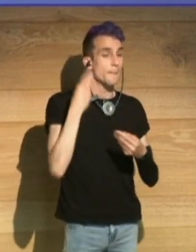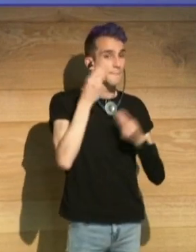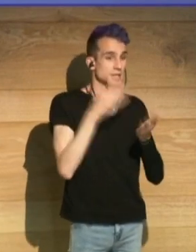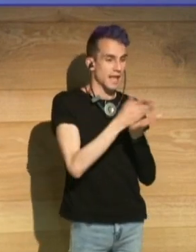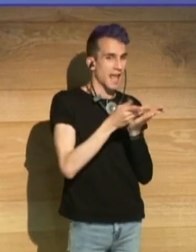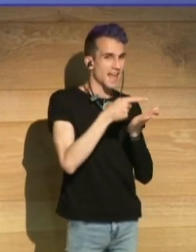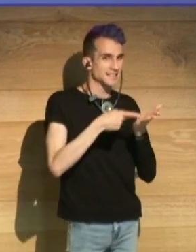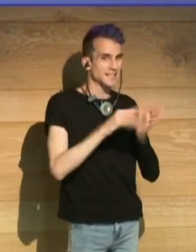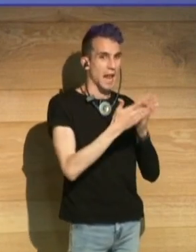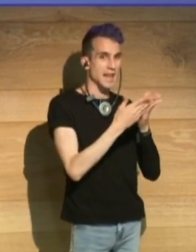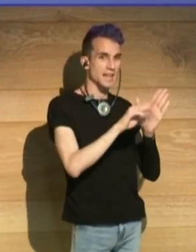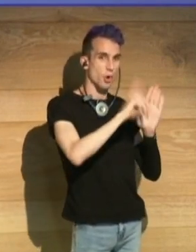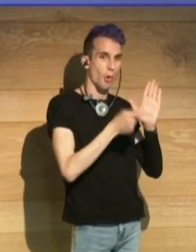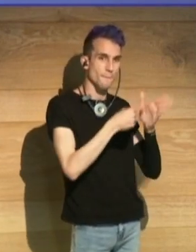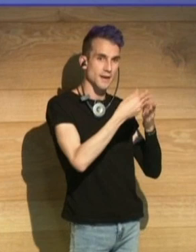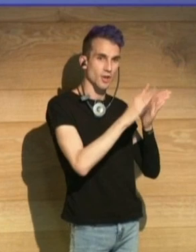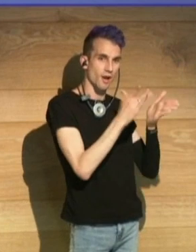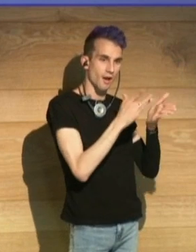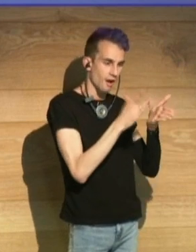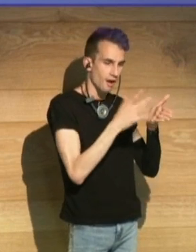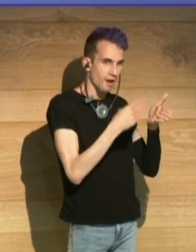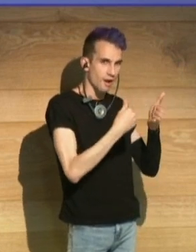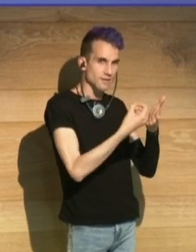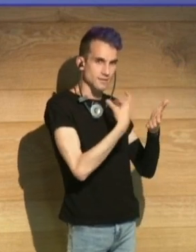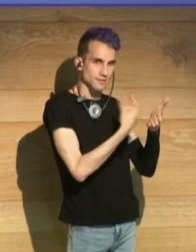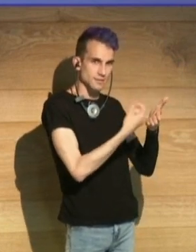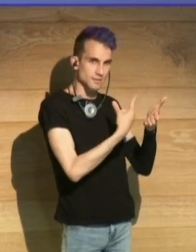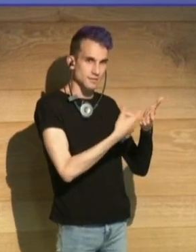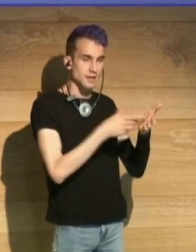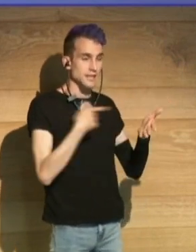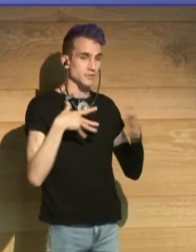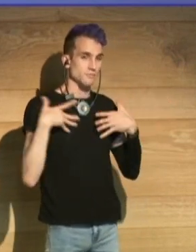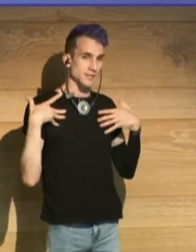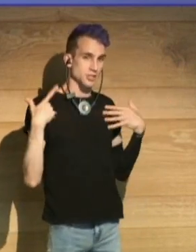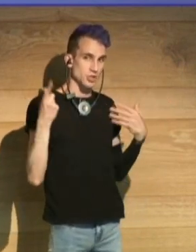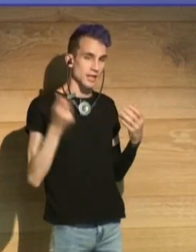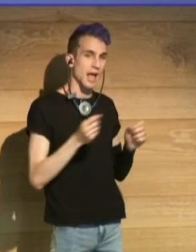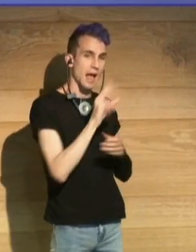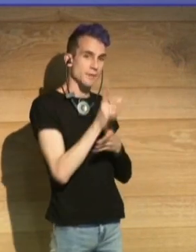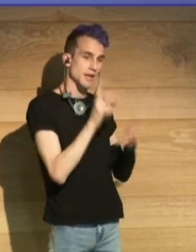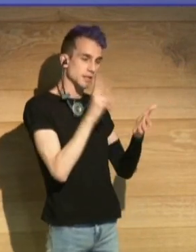¿no? No sé si era ese el propósito, pero desde luego es el apasionamiento que usted transmite al lector.